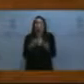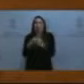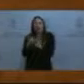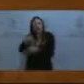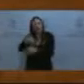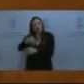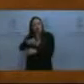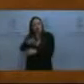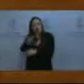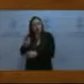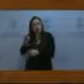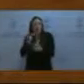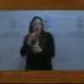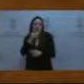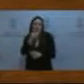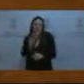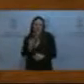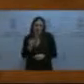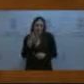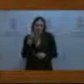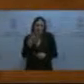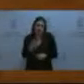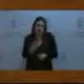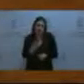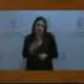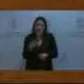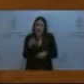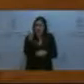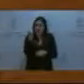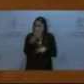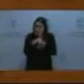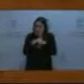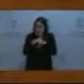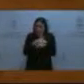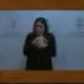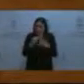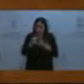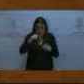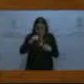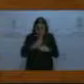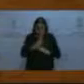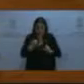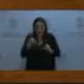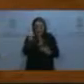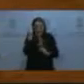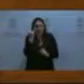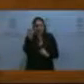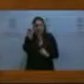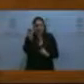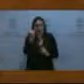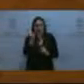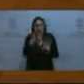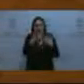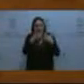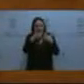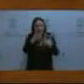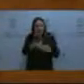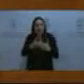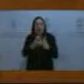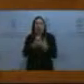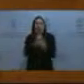harían. Consideramos imprescindible que esta Junta General del Principado adopte iniciativas que luchen contra